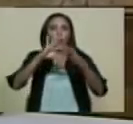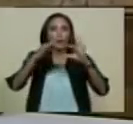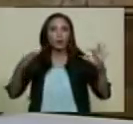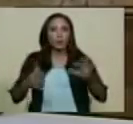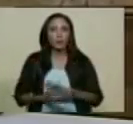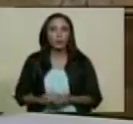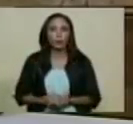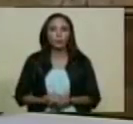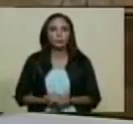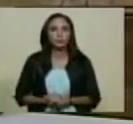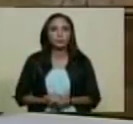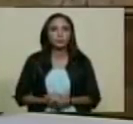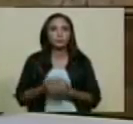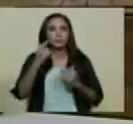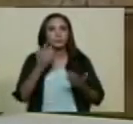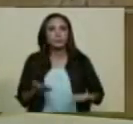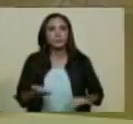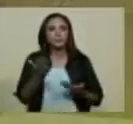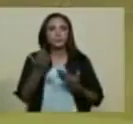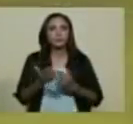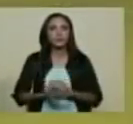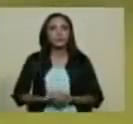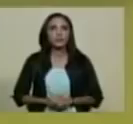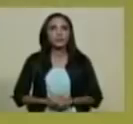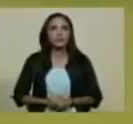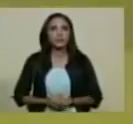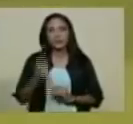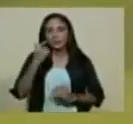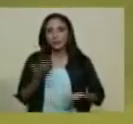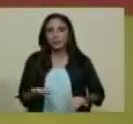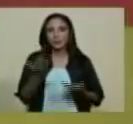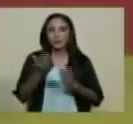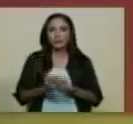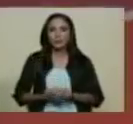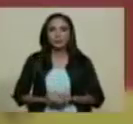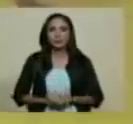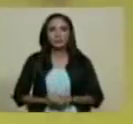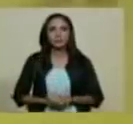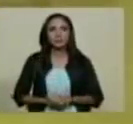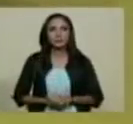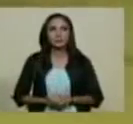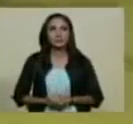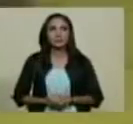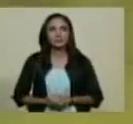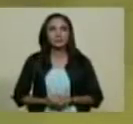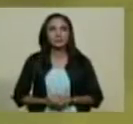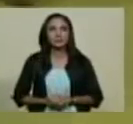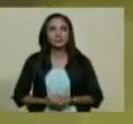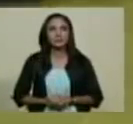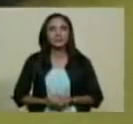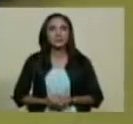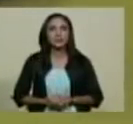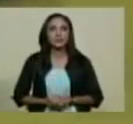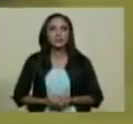judo femenino. María Gabriela, ahí está, miren, nuestra María Gabriela Jiménez Guzmán,